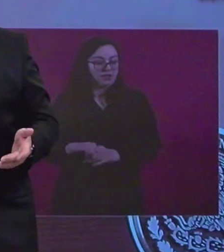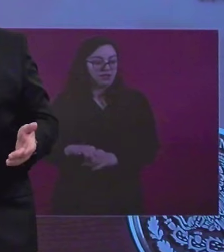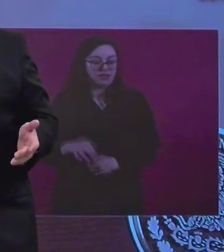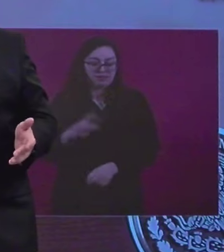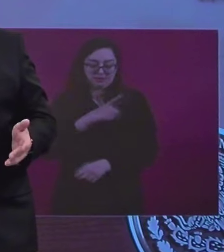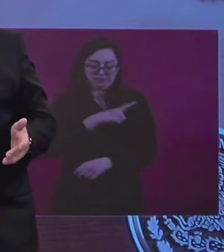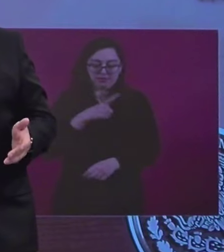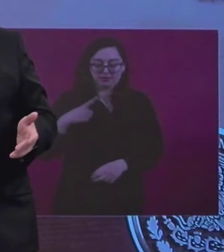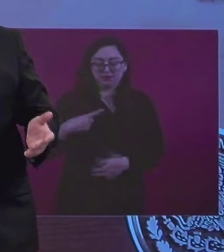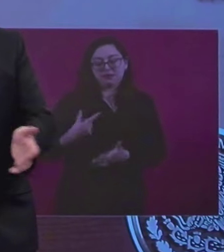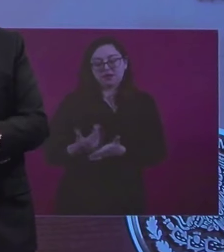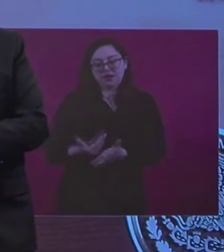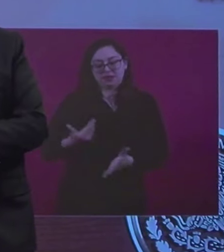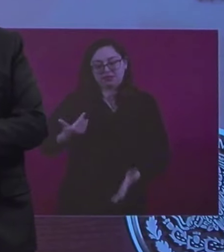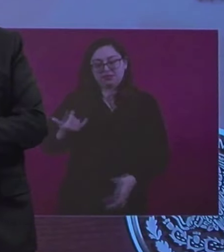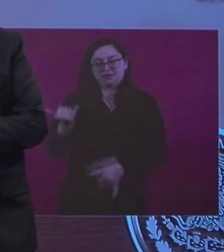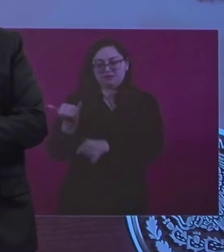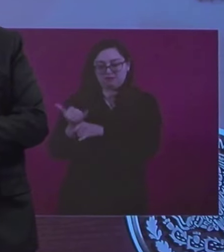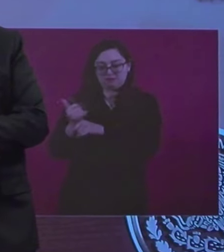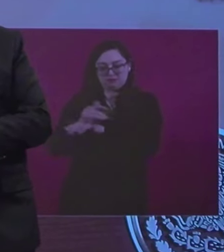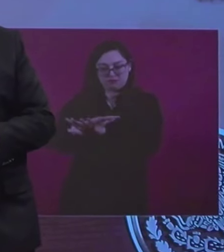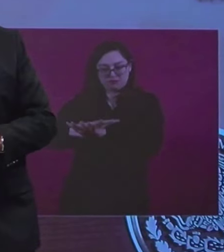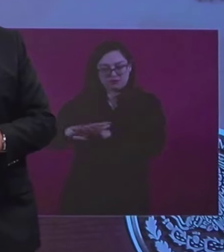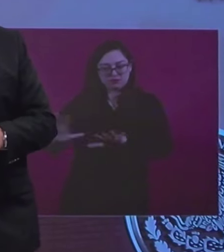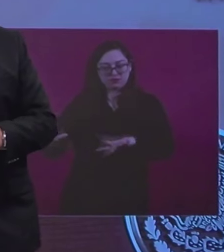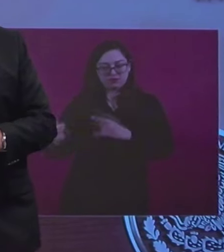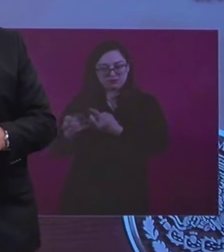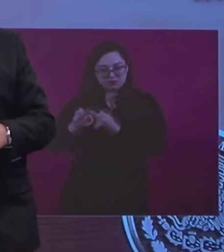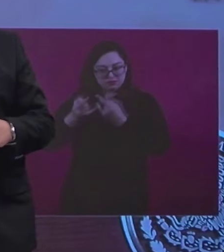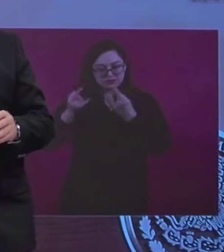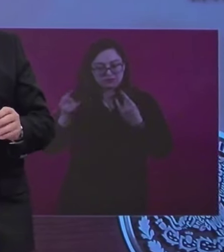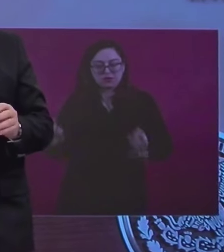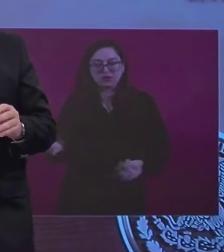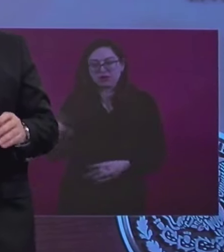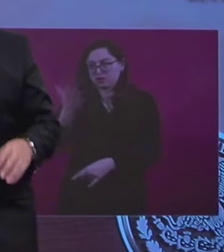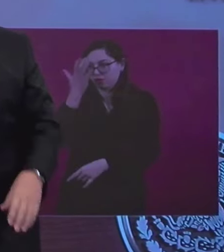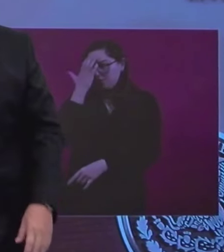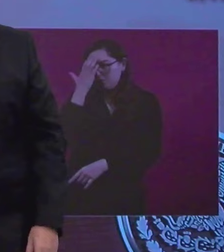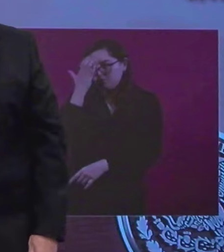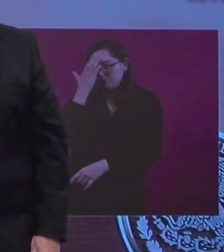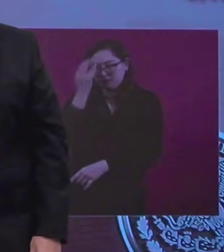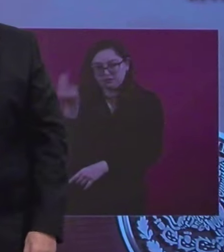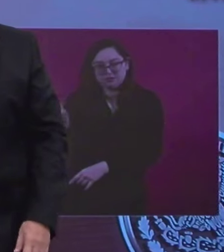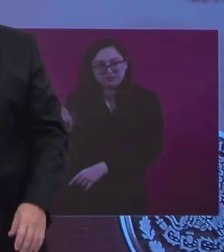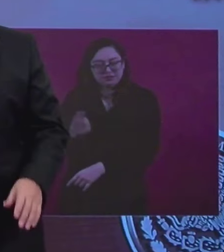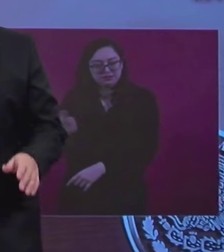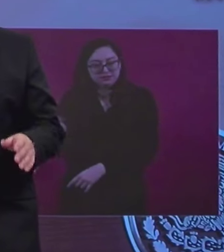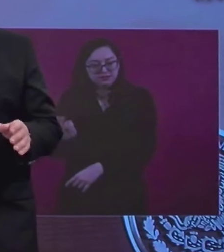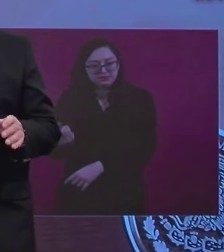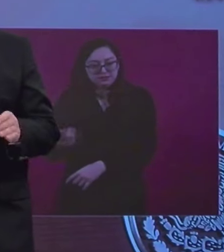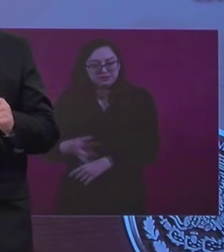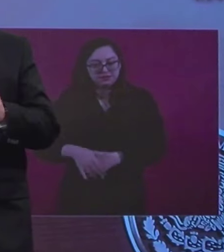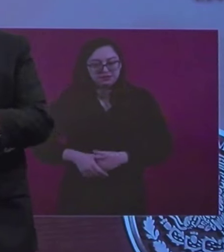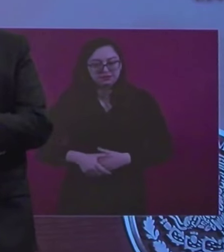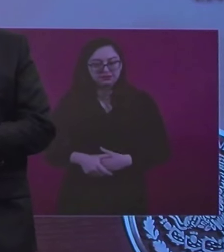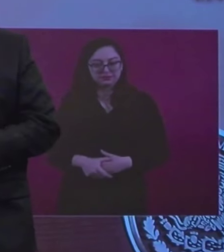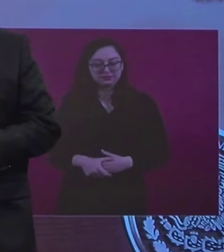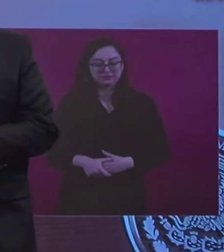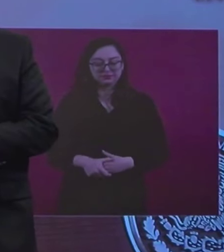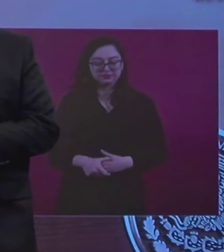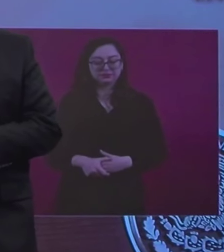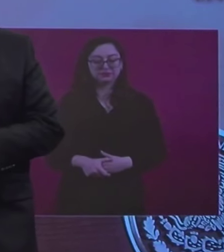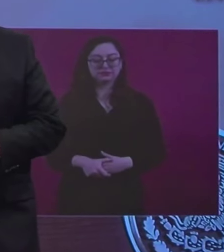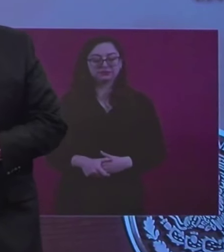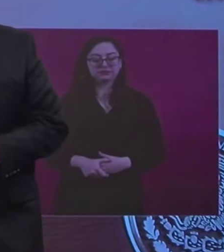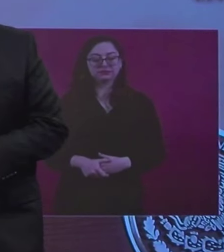ser presidenta del país evidentemente Andrés Manuel López Obrador intentará por todo los medios posibles seguir